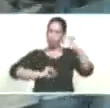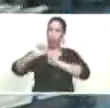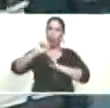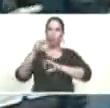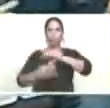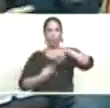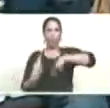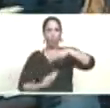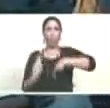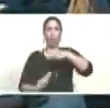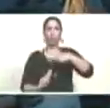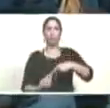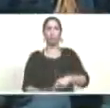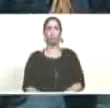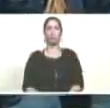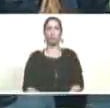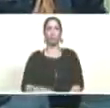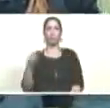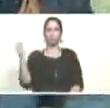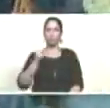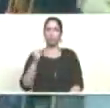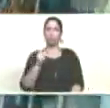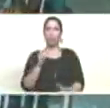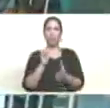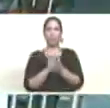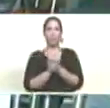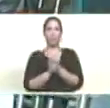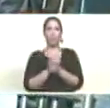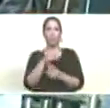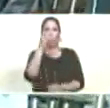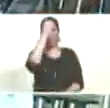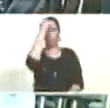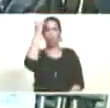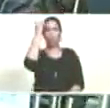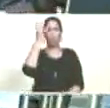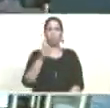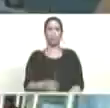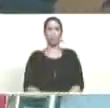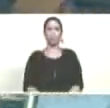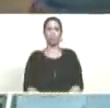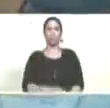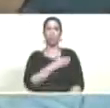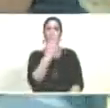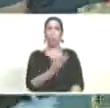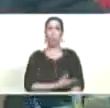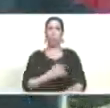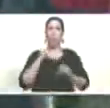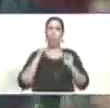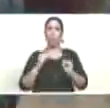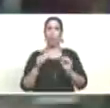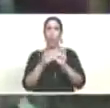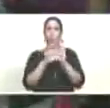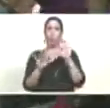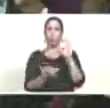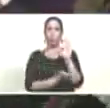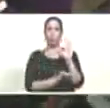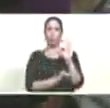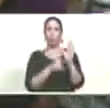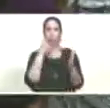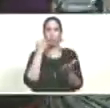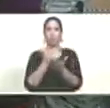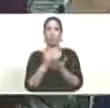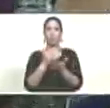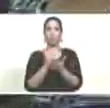revolucionario. Así es, compañero Diosdado Cabello. Poder constituyente, fíjense.